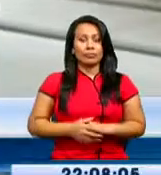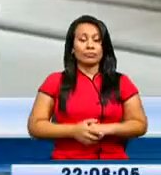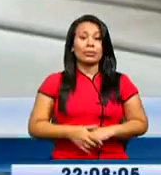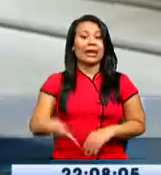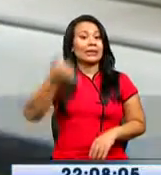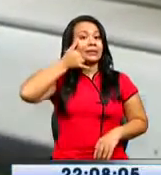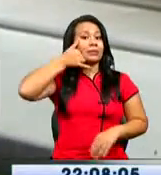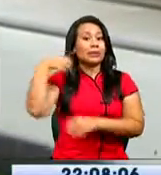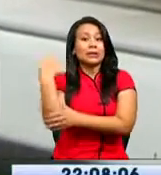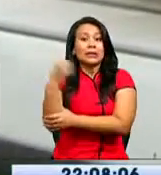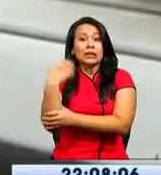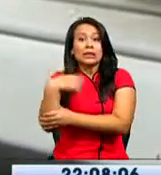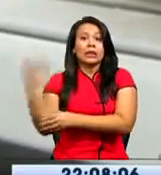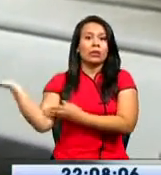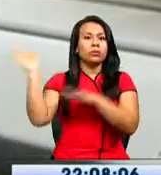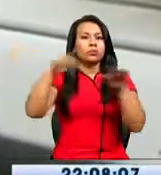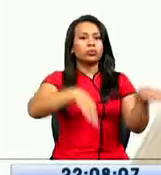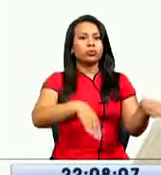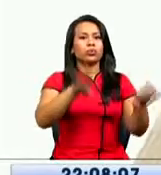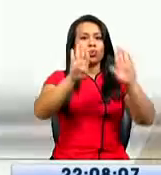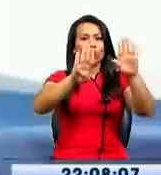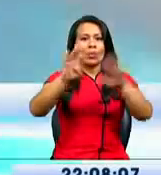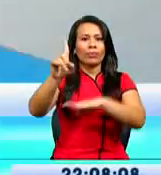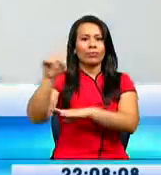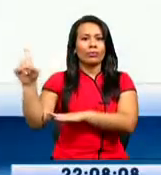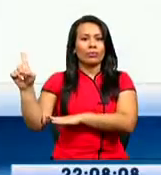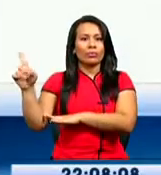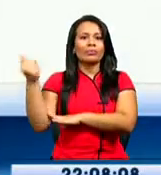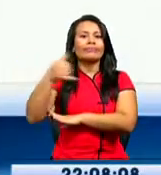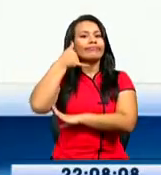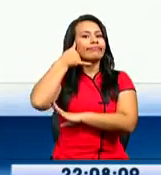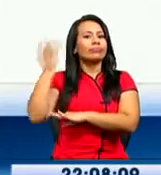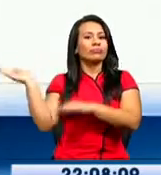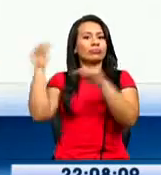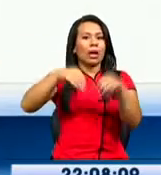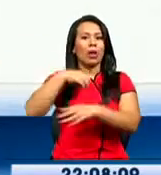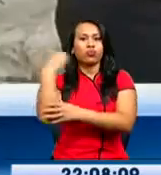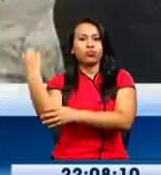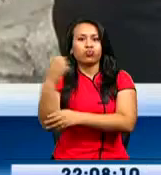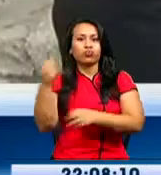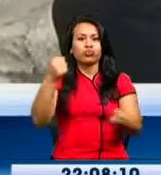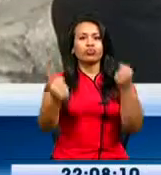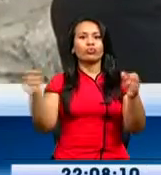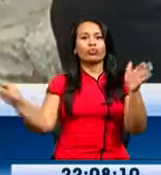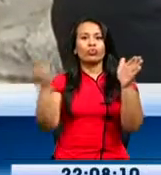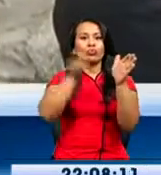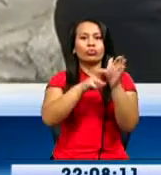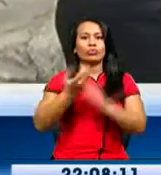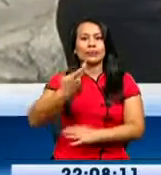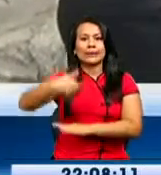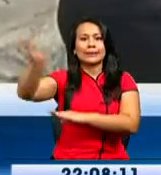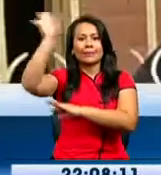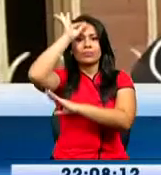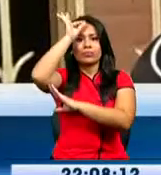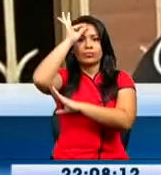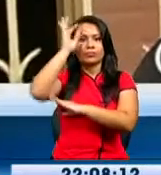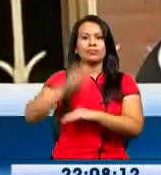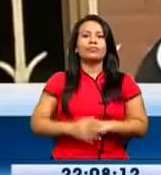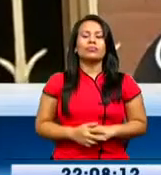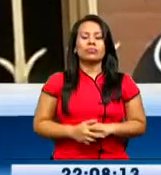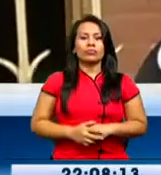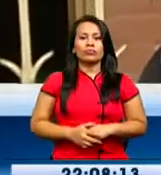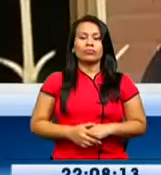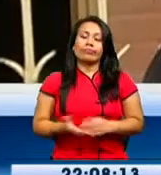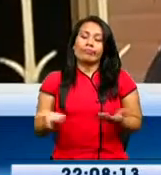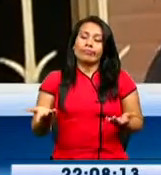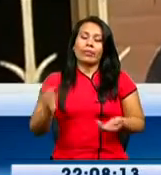Llamaron por ello al sistema de emergencia CQ911, cuya ambulancia se lo llevó en cuestión de 20 minutos. Parece que un amigo